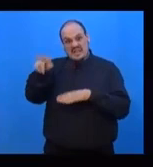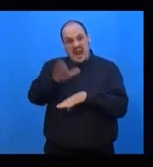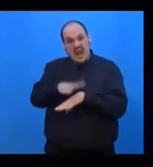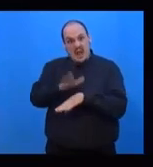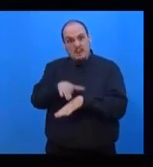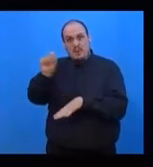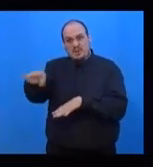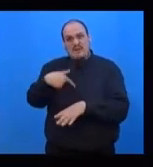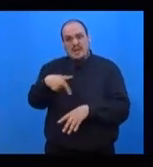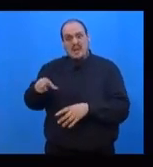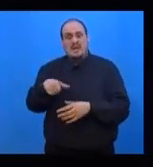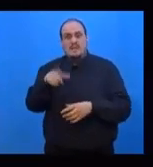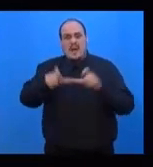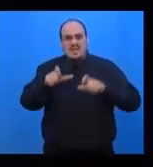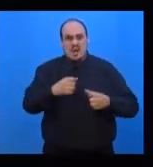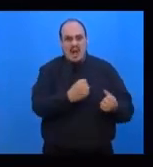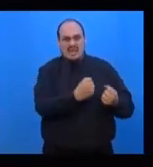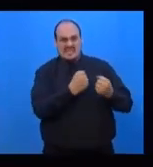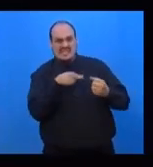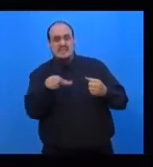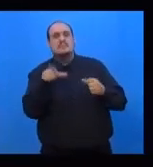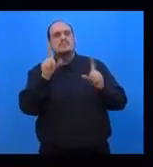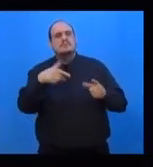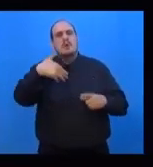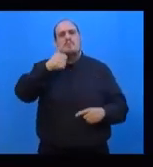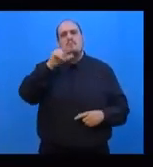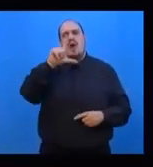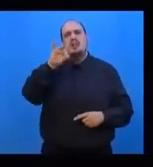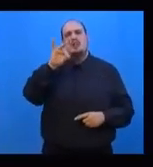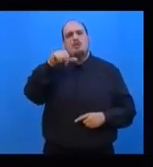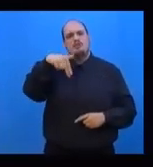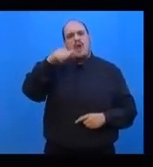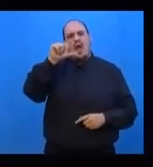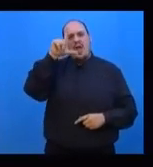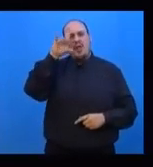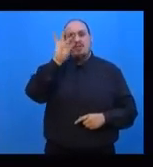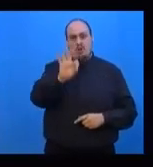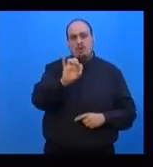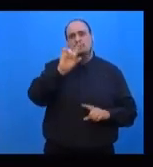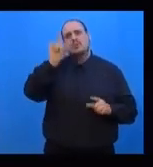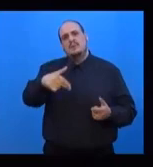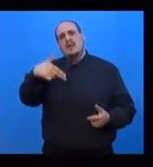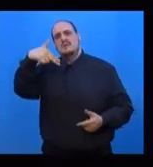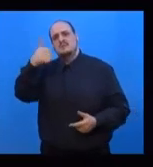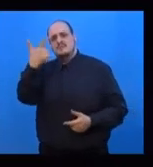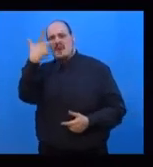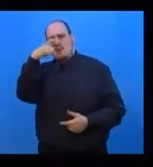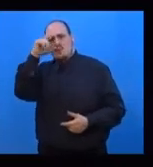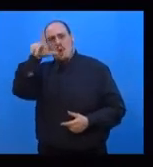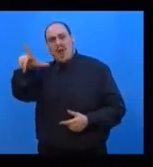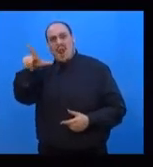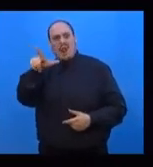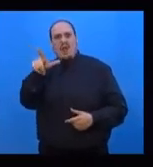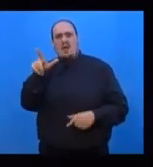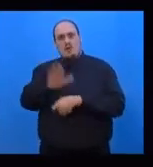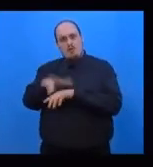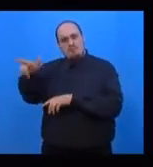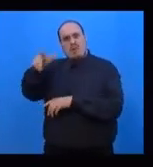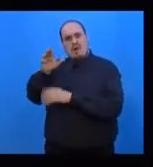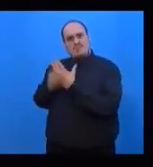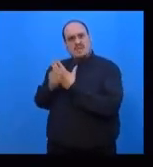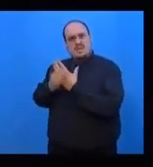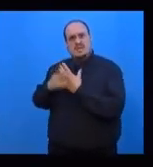represiones que terminaron con la muerte de santiago maldonado y de rafael nahuel acá también hay candidatos